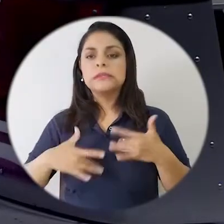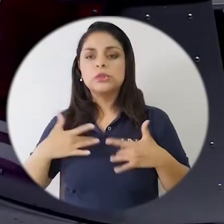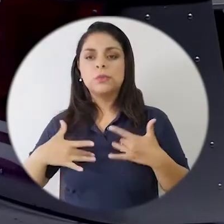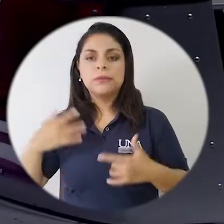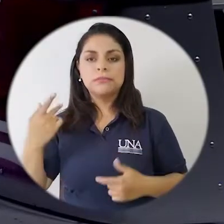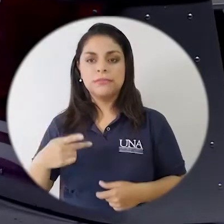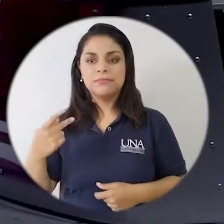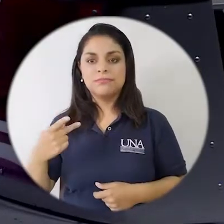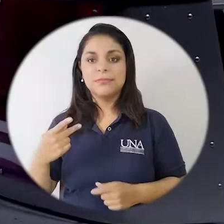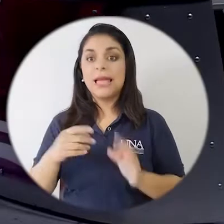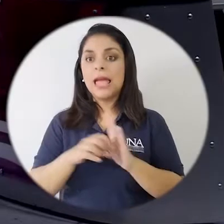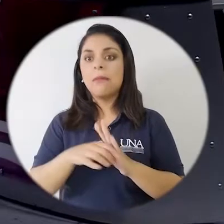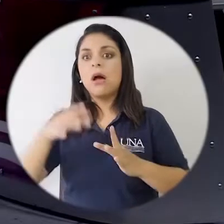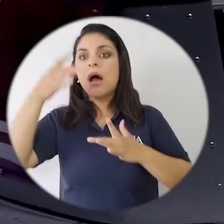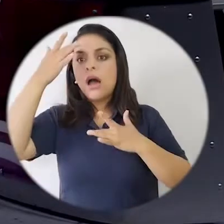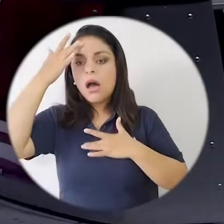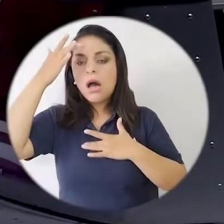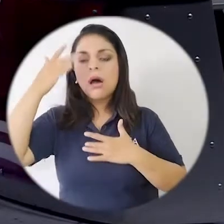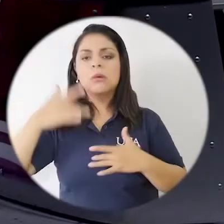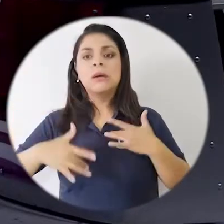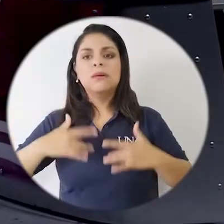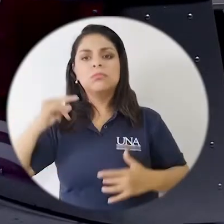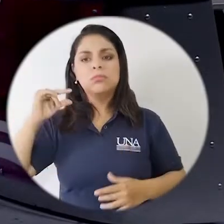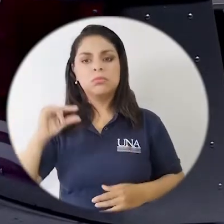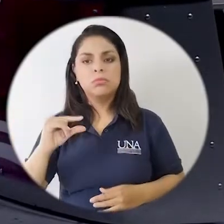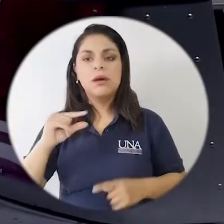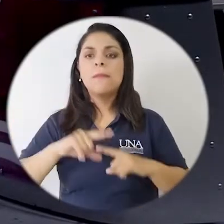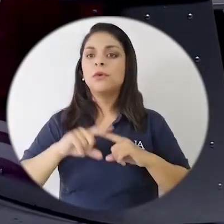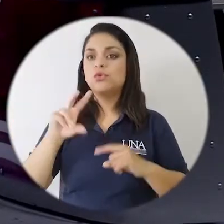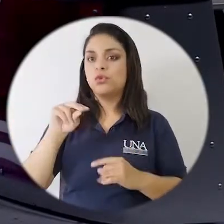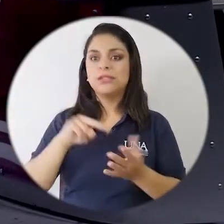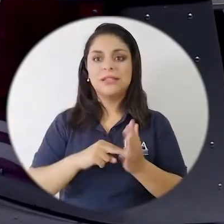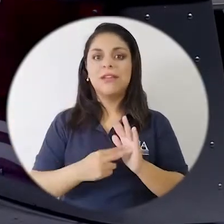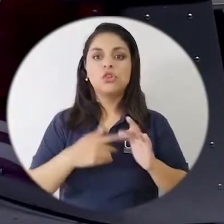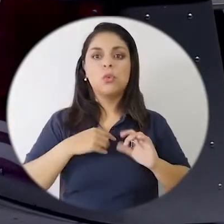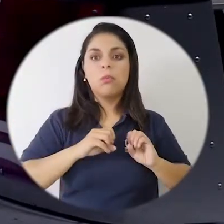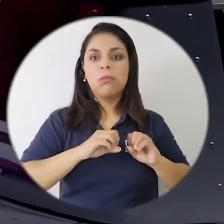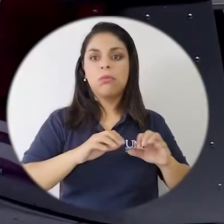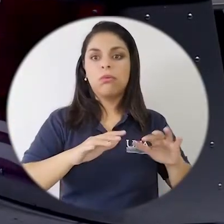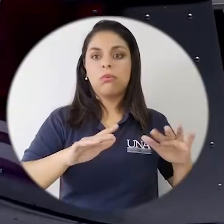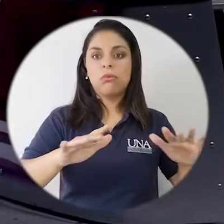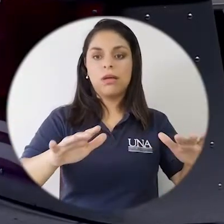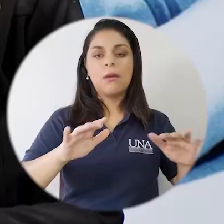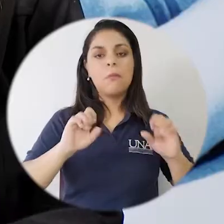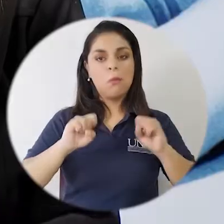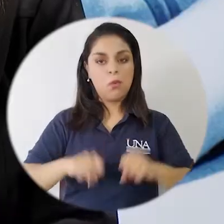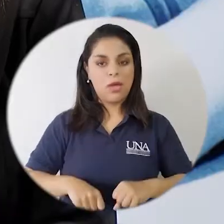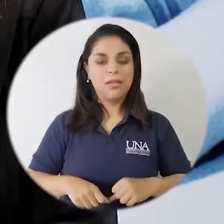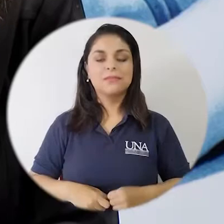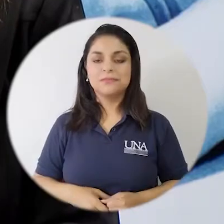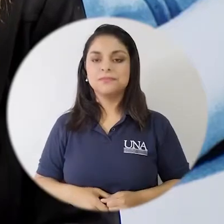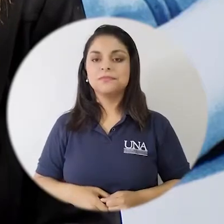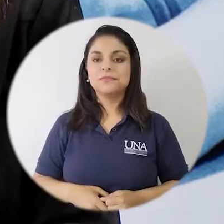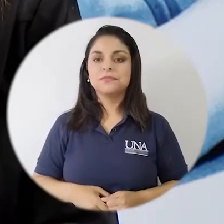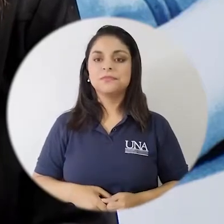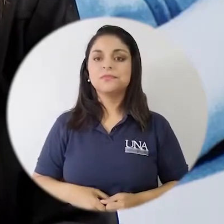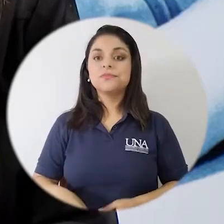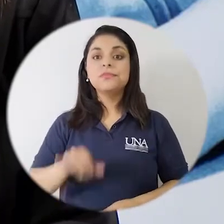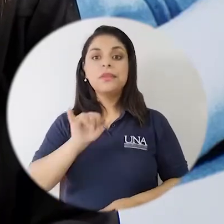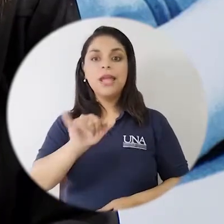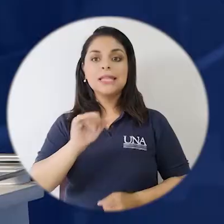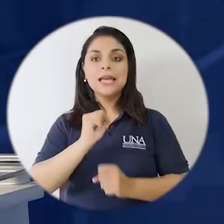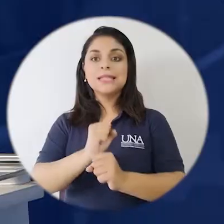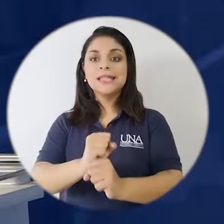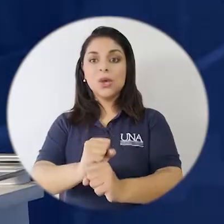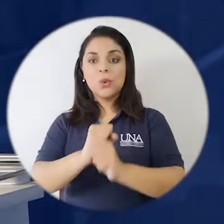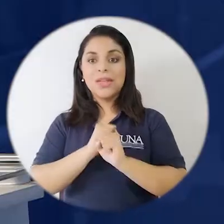riesgo, o sea, para que yo me enferme gravemente. Pero eso no significa que yo no puedo estar afectando personas. Claro. Hay que cuidarse mucho. Y esa